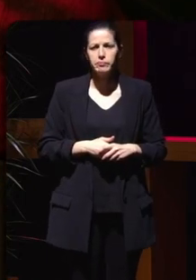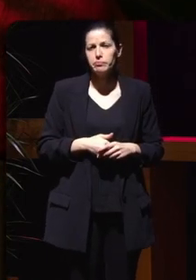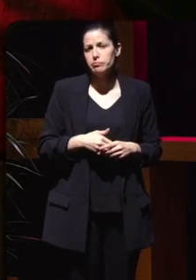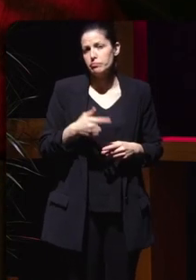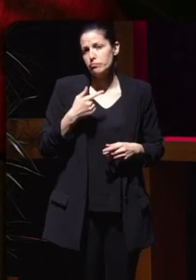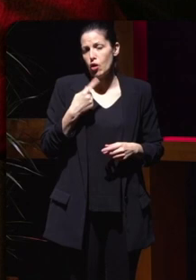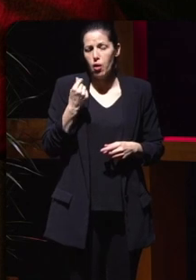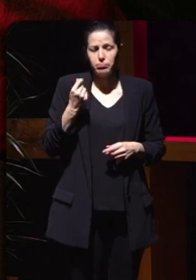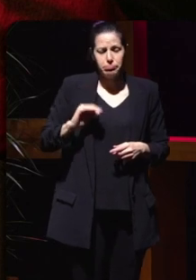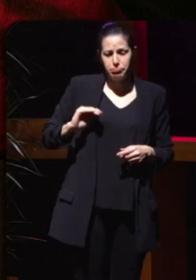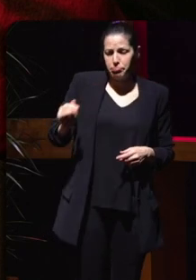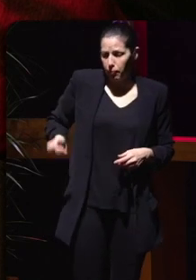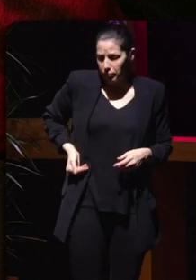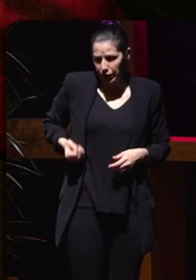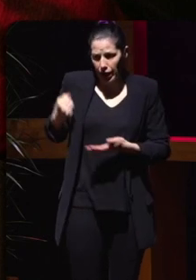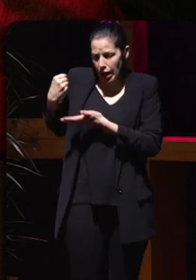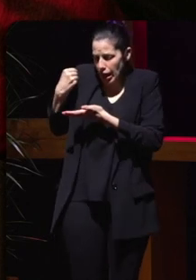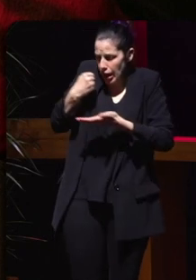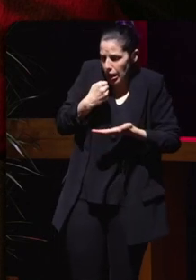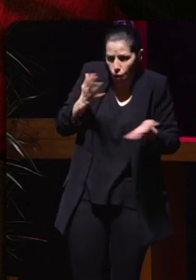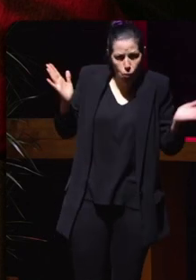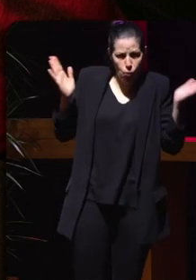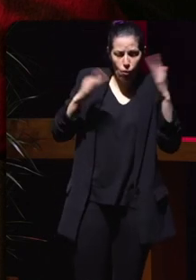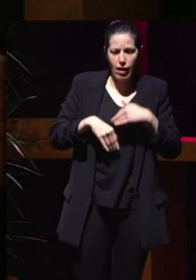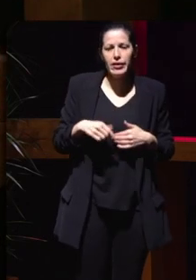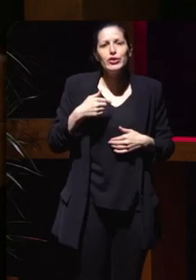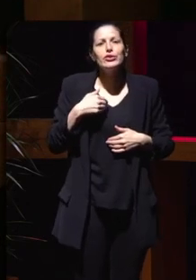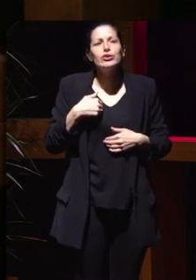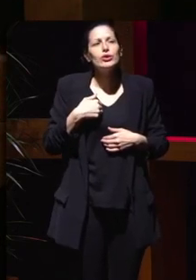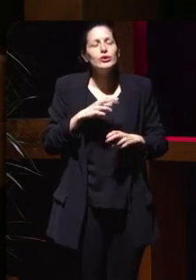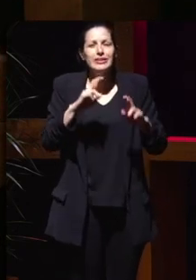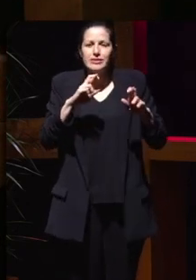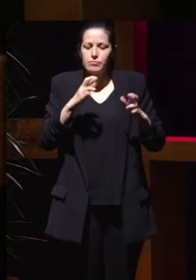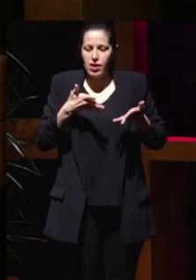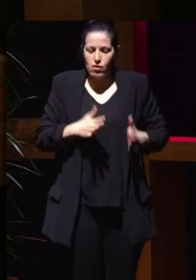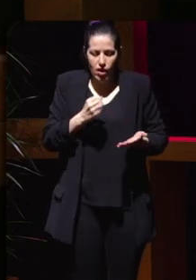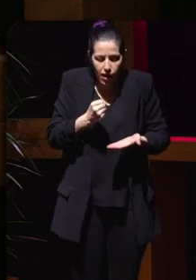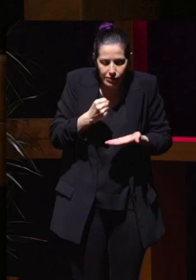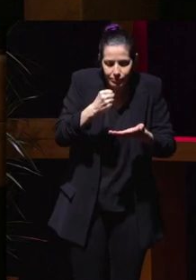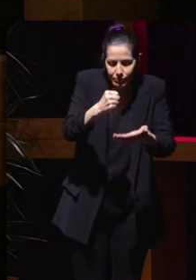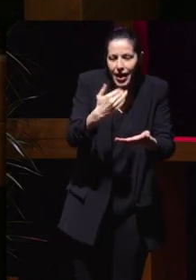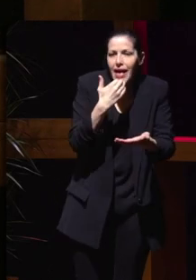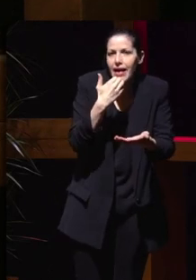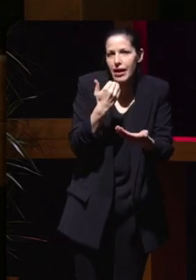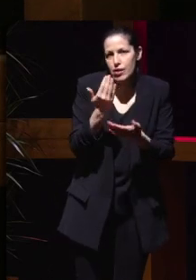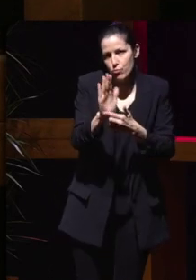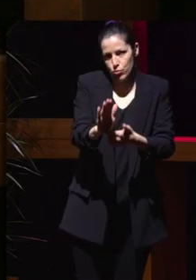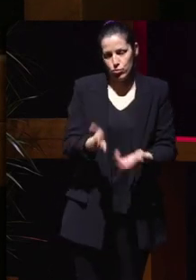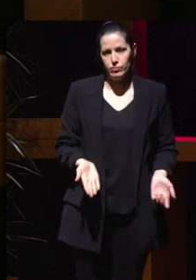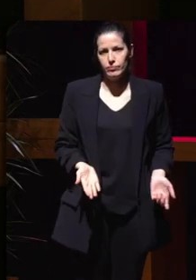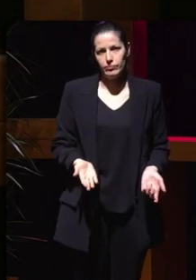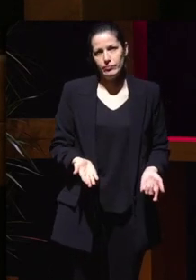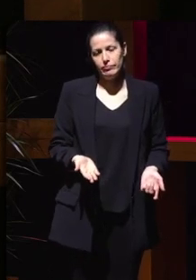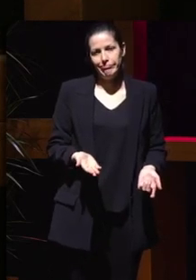no me estuve haciendo y patrimonio Norteño o que espero desear pues ejemplo no un poco hace mente a que espero que